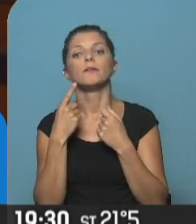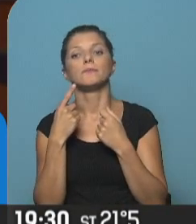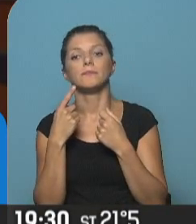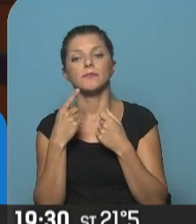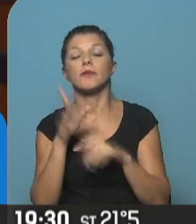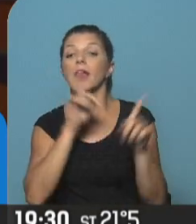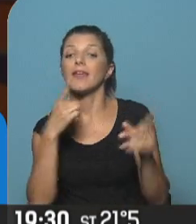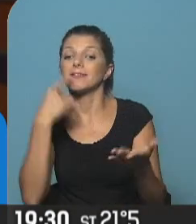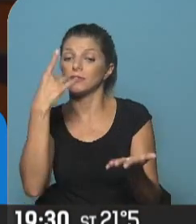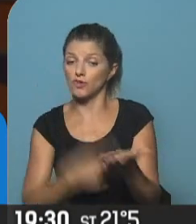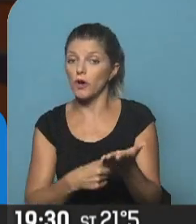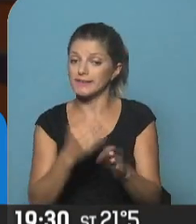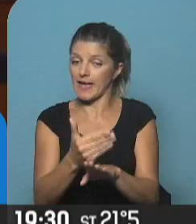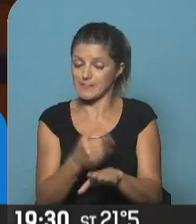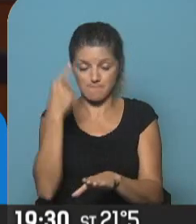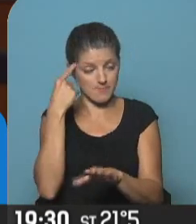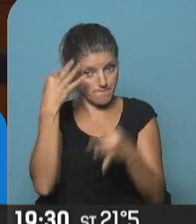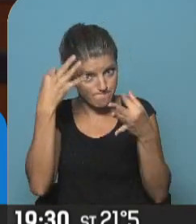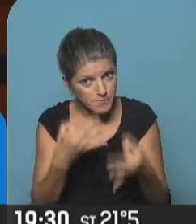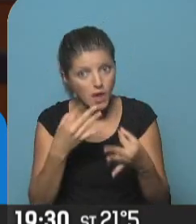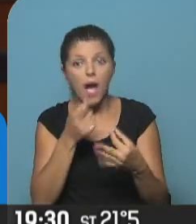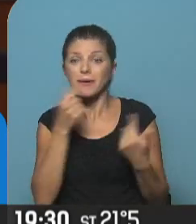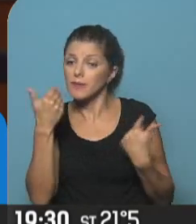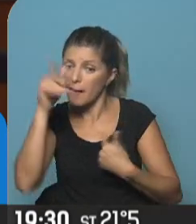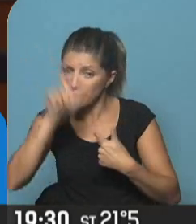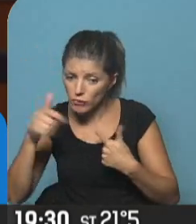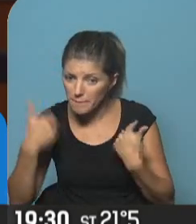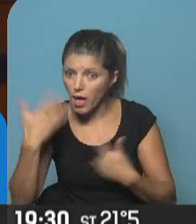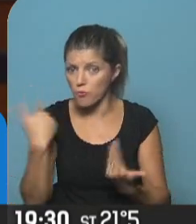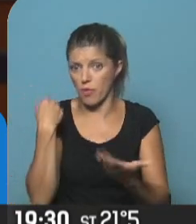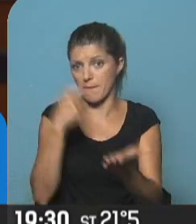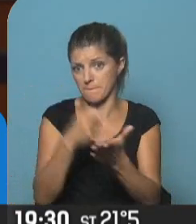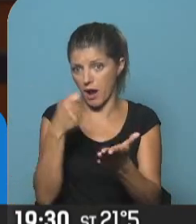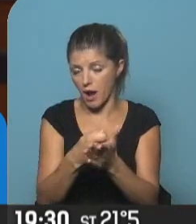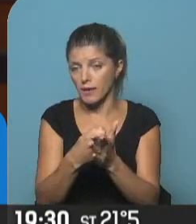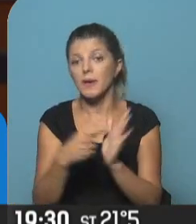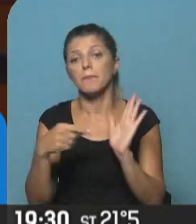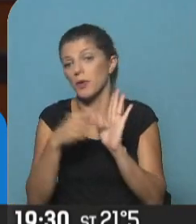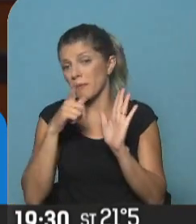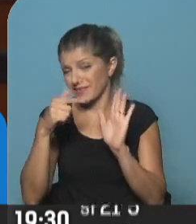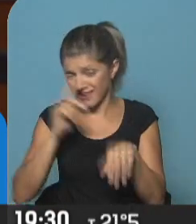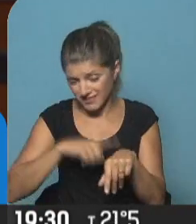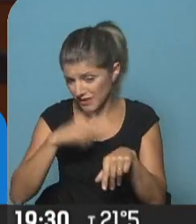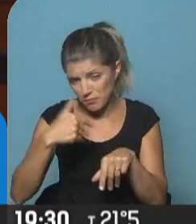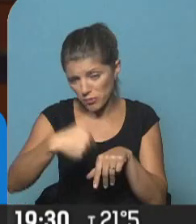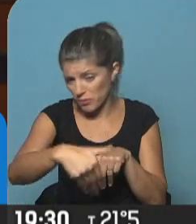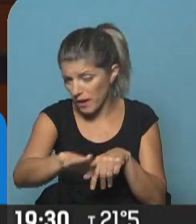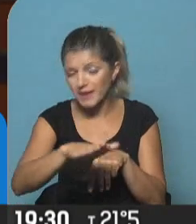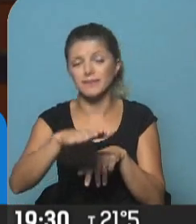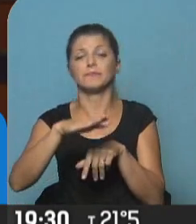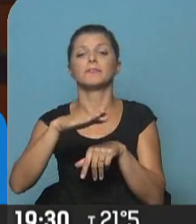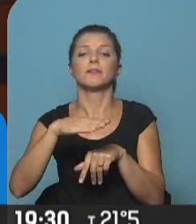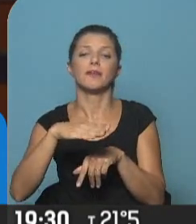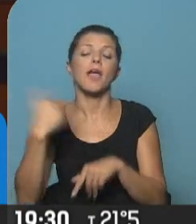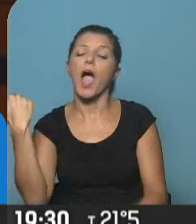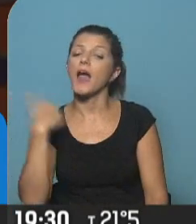las decisiones a las capacidades de pago y al humor de la sociedad, pero yo creo que a mediano plazo es totalmente lógico y necesario que